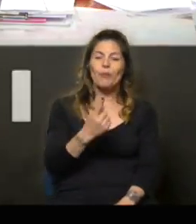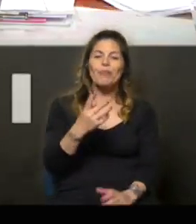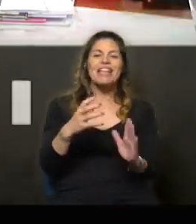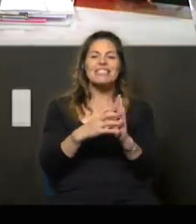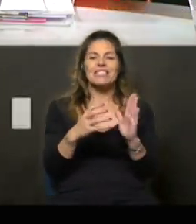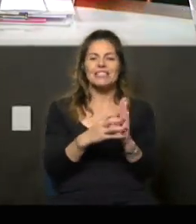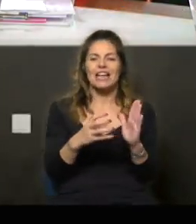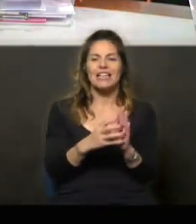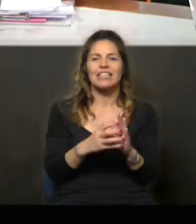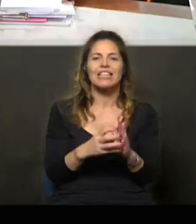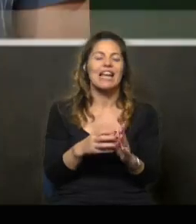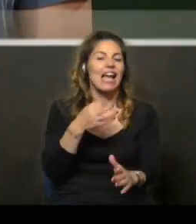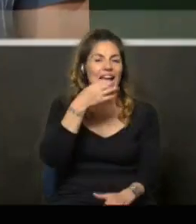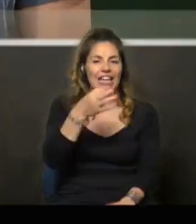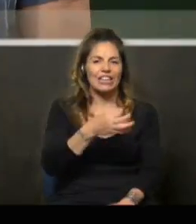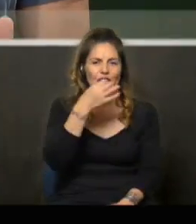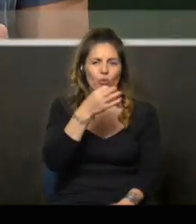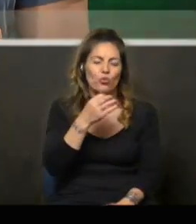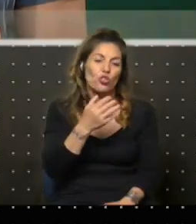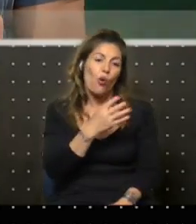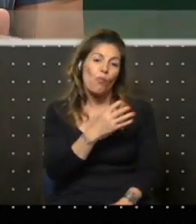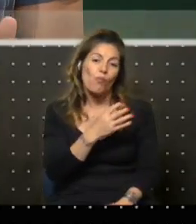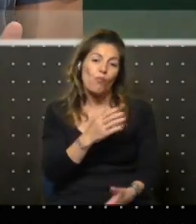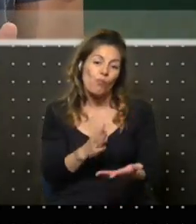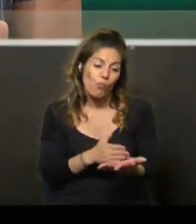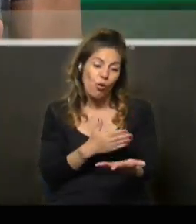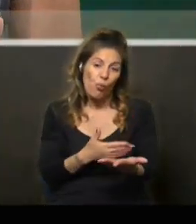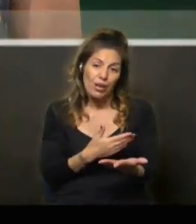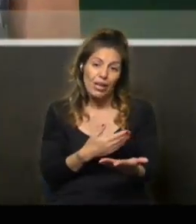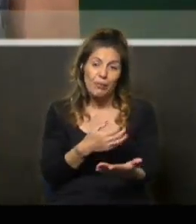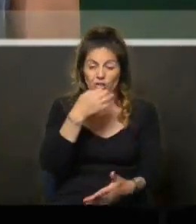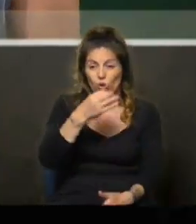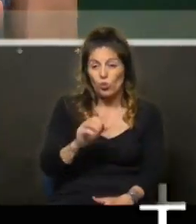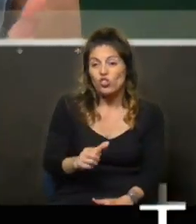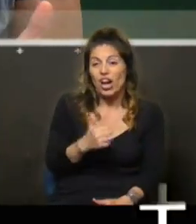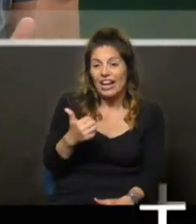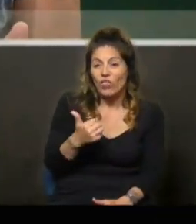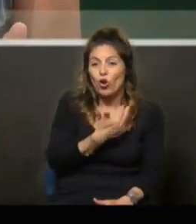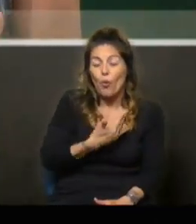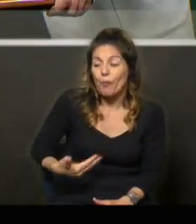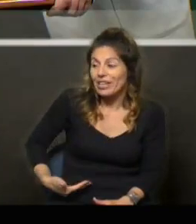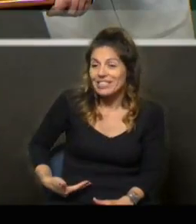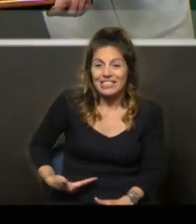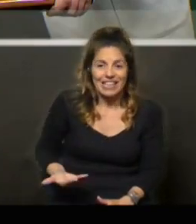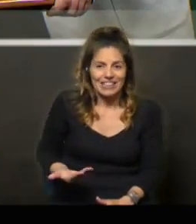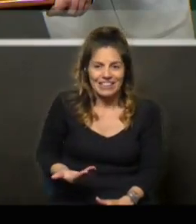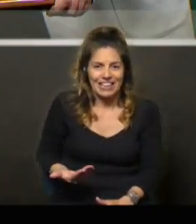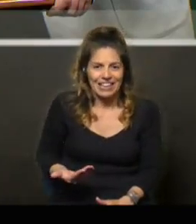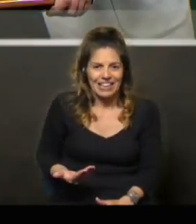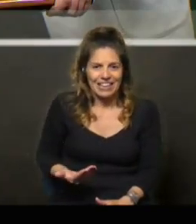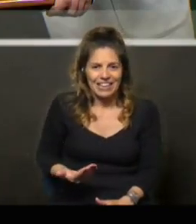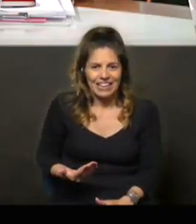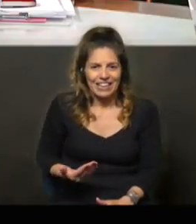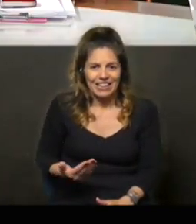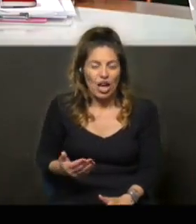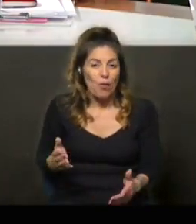no el discurso me pareció un discurso pobre para ser un discurso ganador no de un presidente que más bien nos est